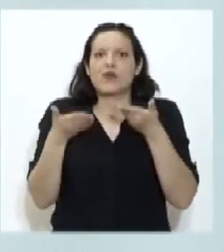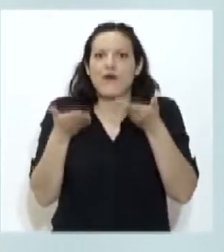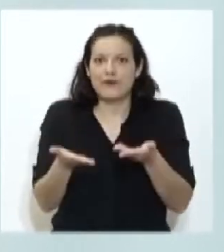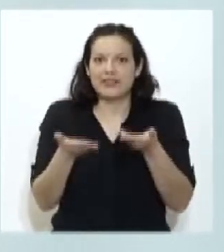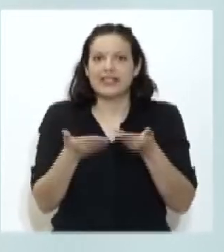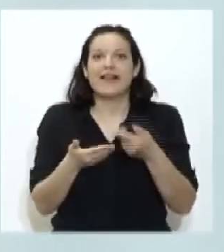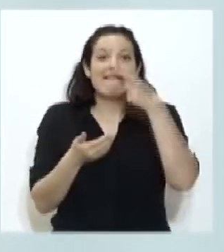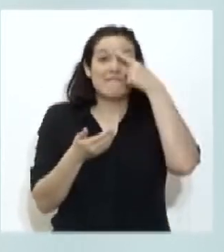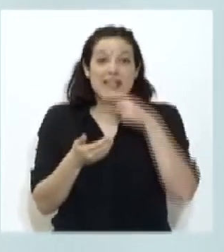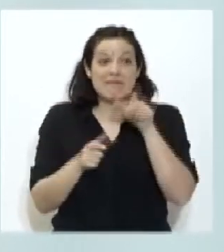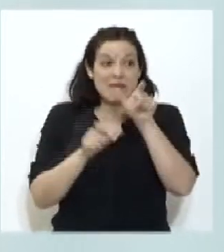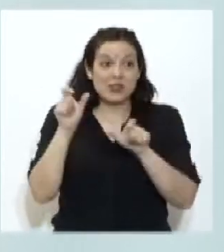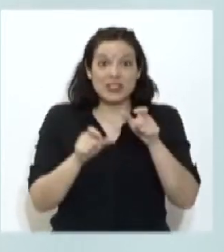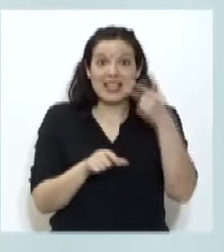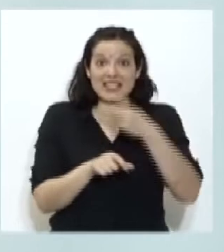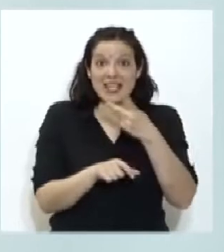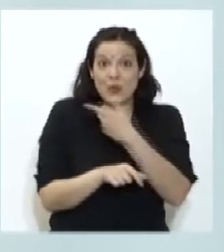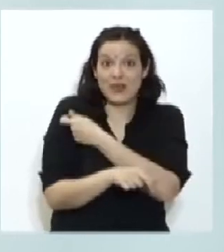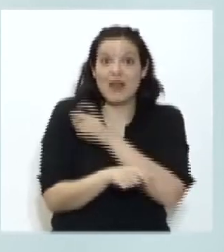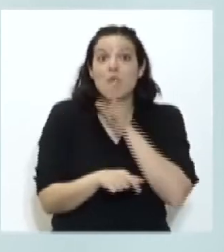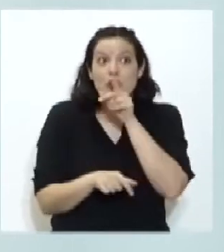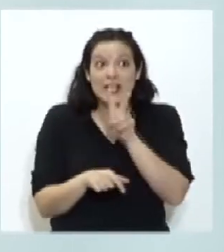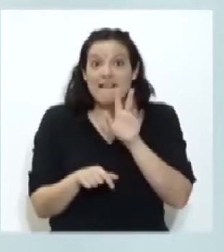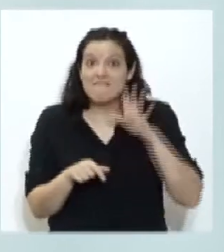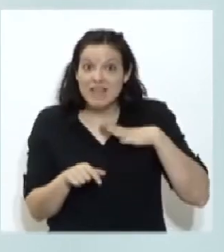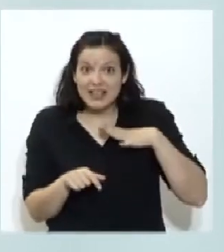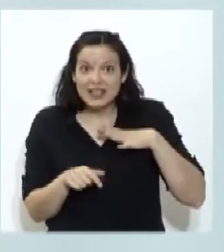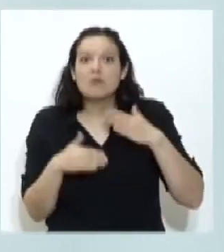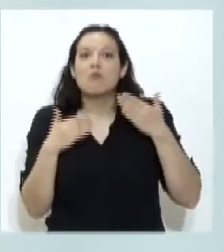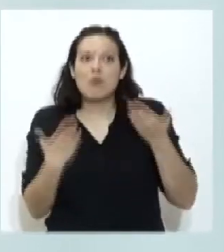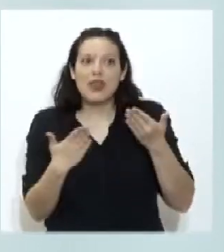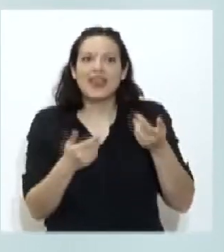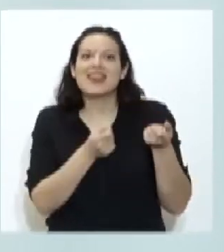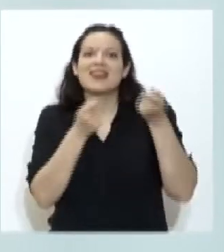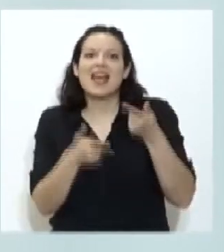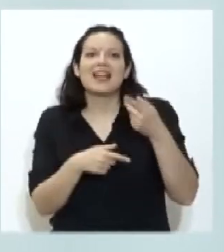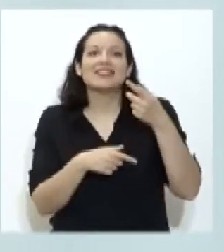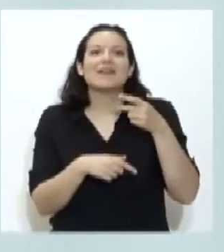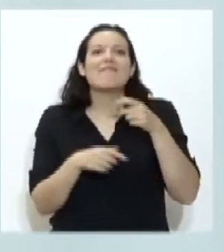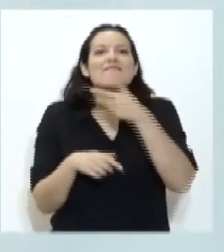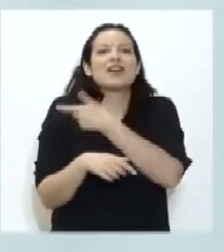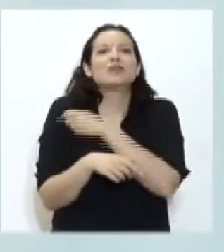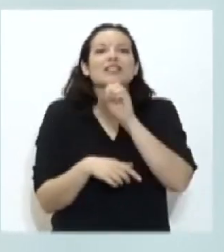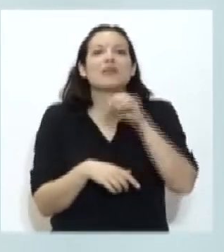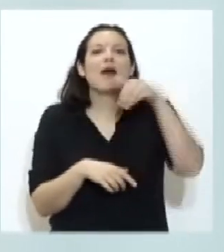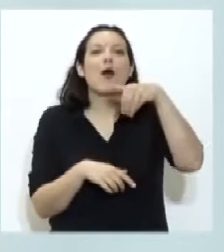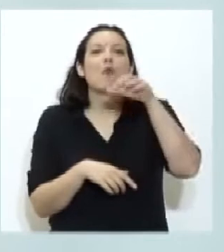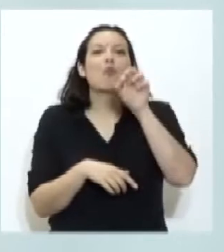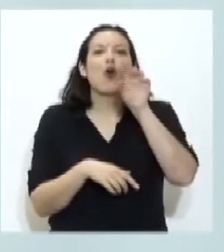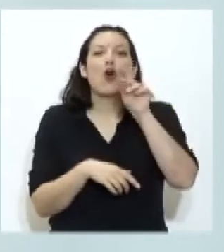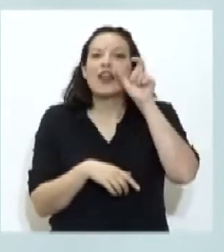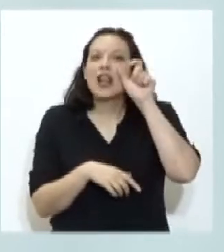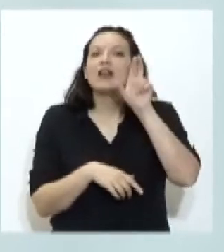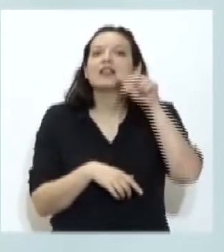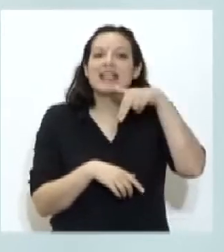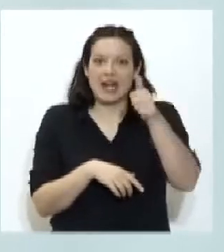esquema con dosis en un primer momento con la vacuna moderna que es la que ingresó en esta esta última semana en